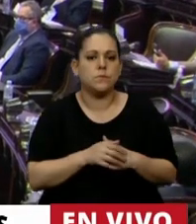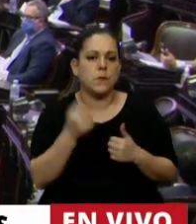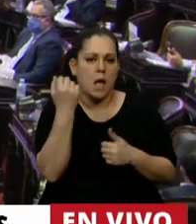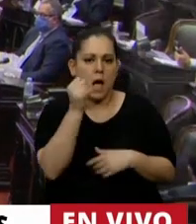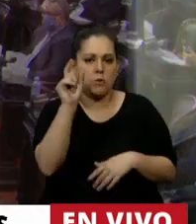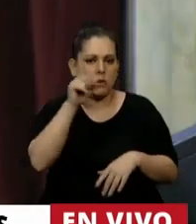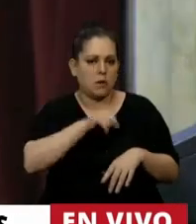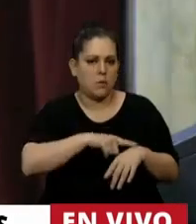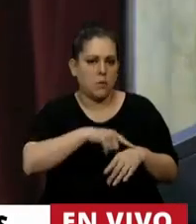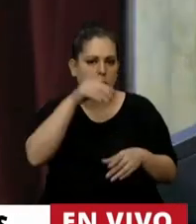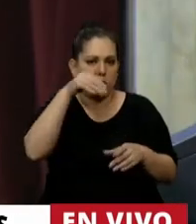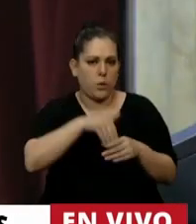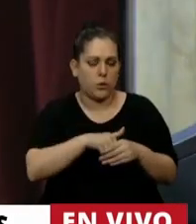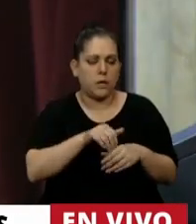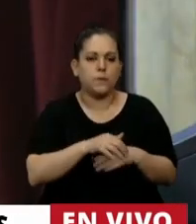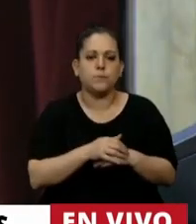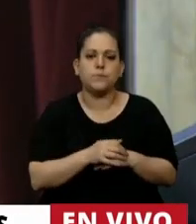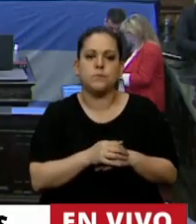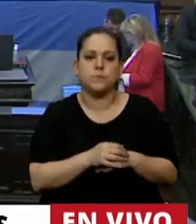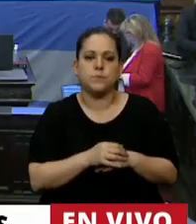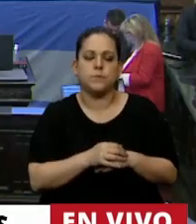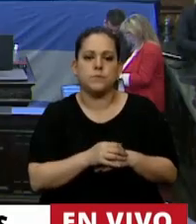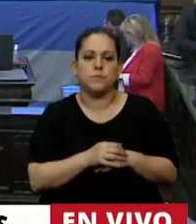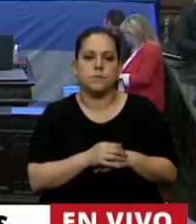ausente a la hora de votar